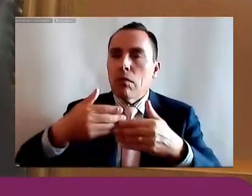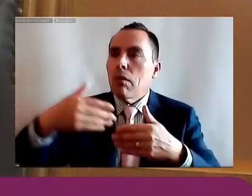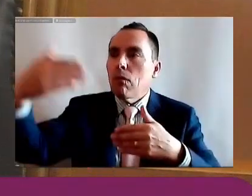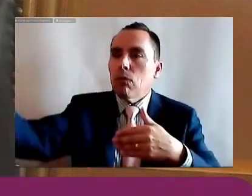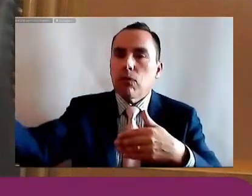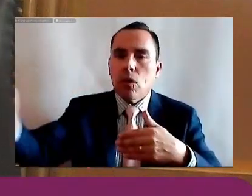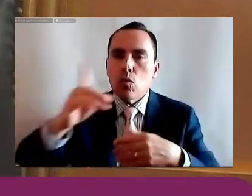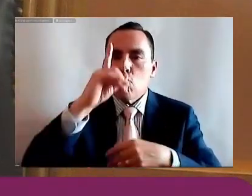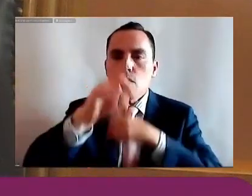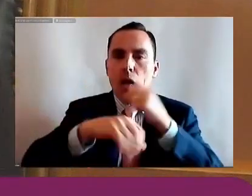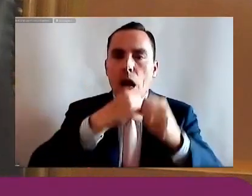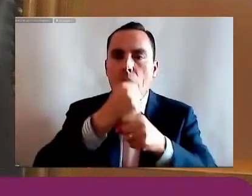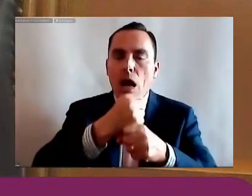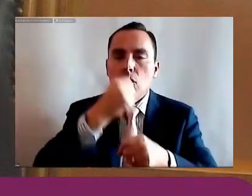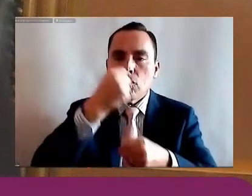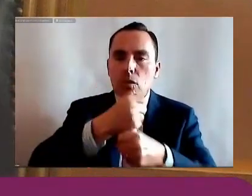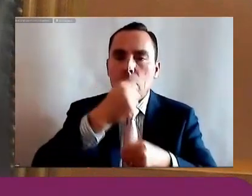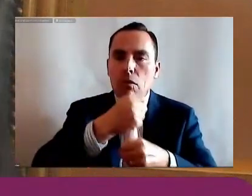año o más,